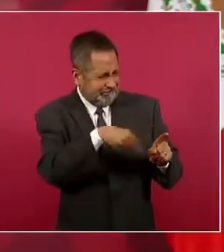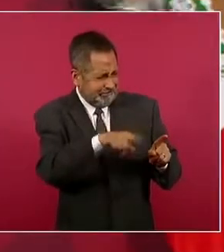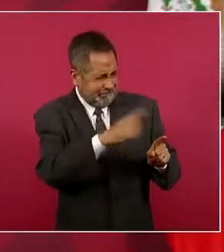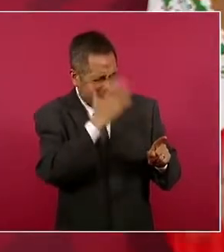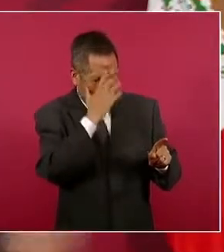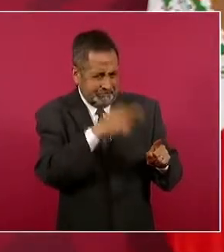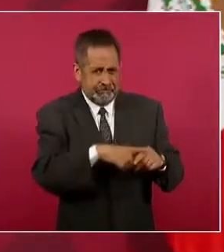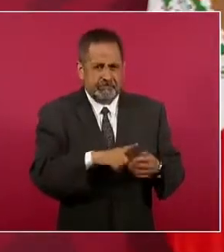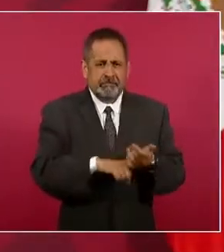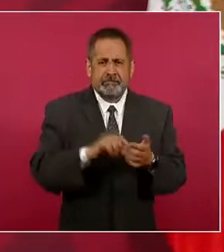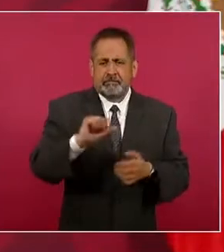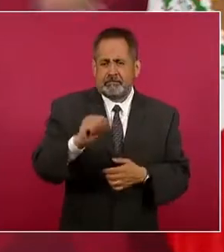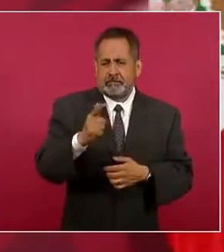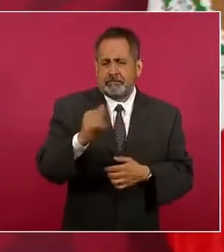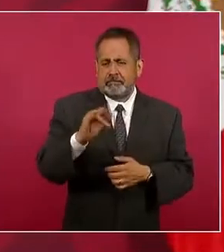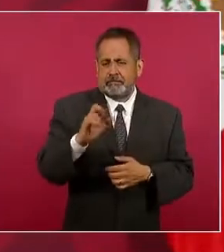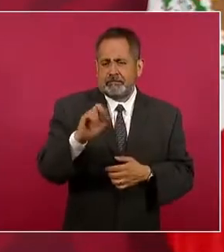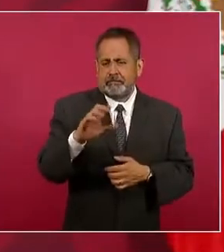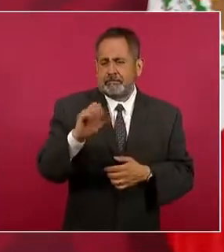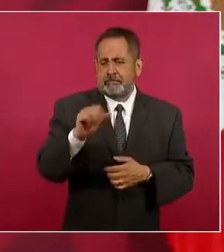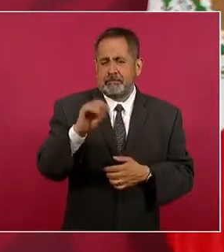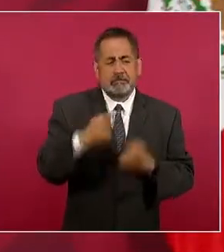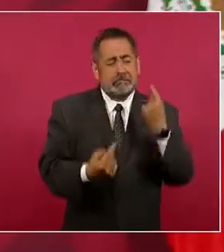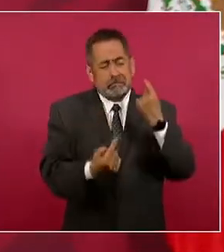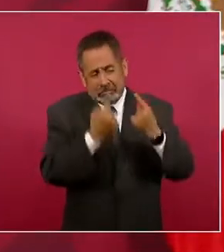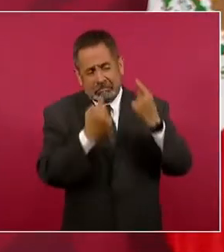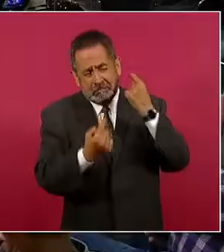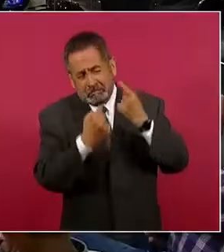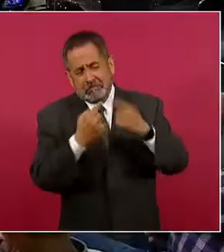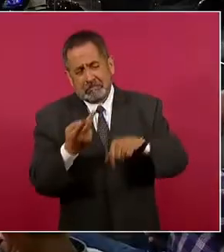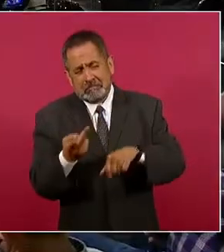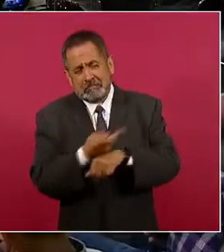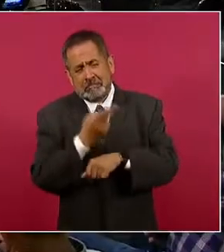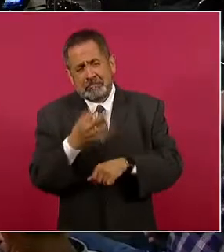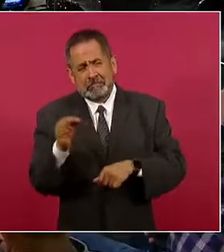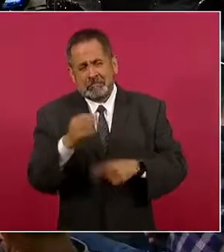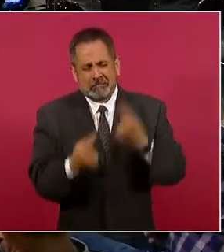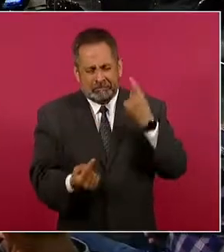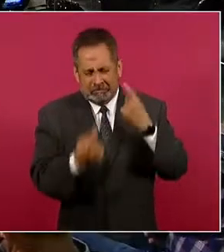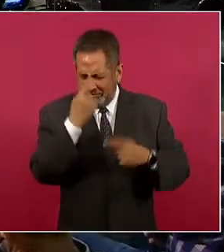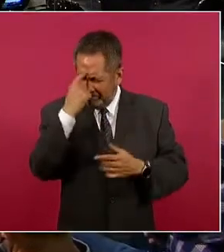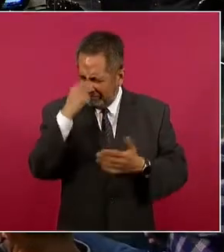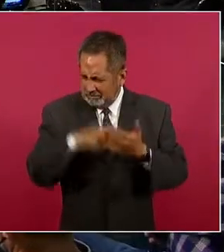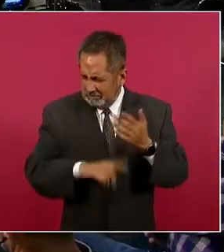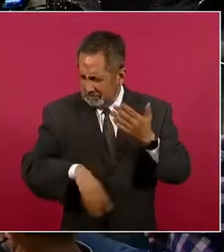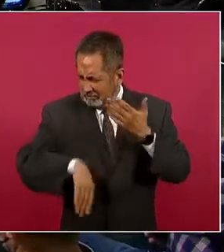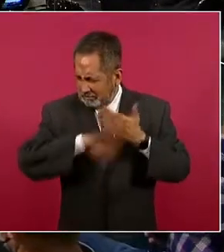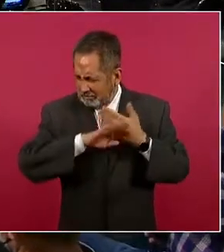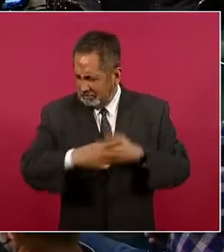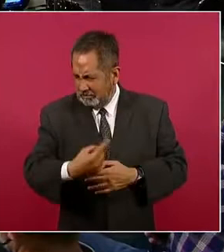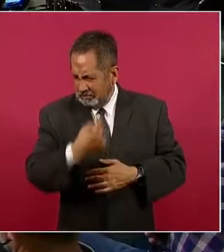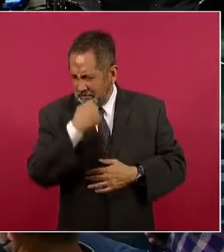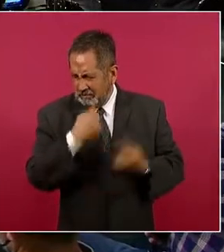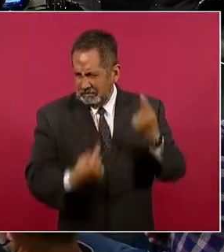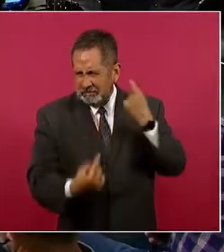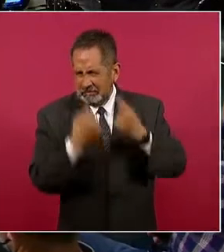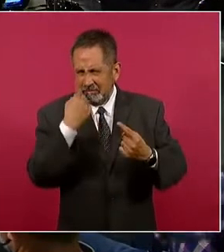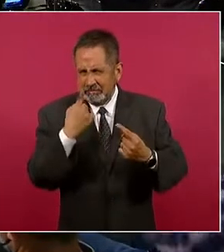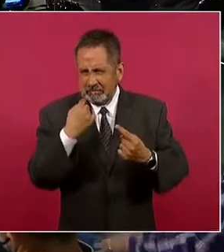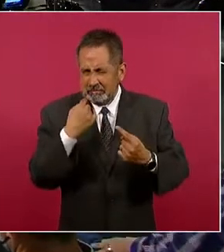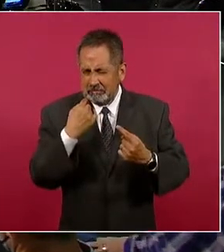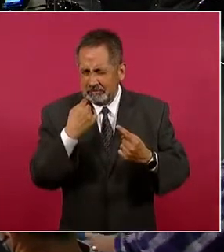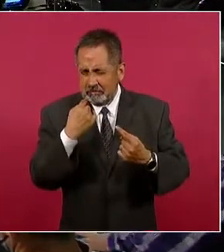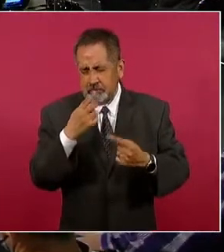Lo de Aguilar Camín, que me insulta, me llamó, creo, no lo puedo